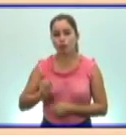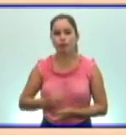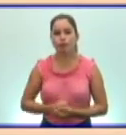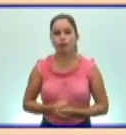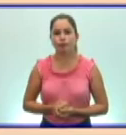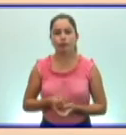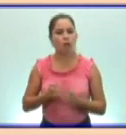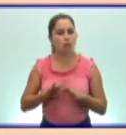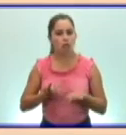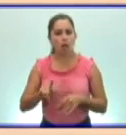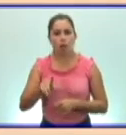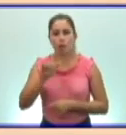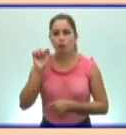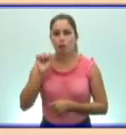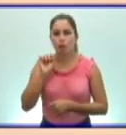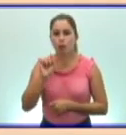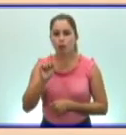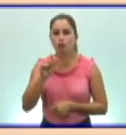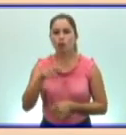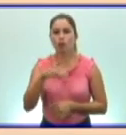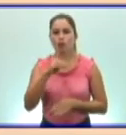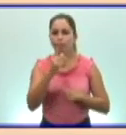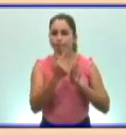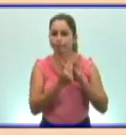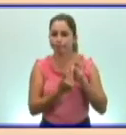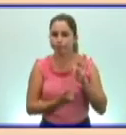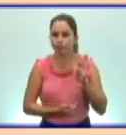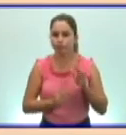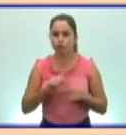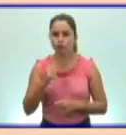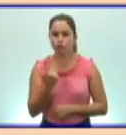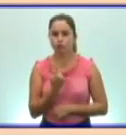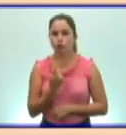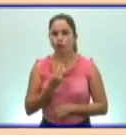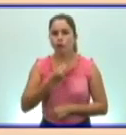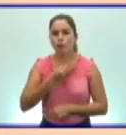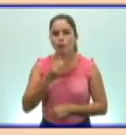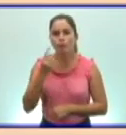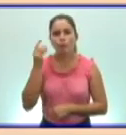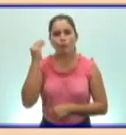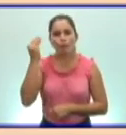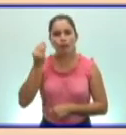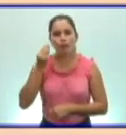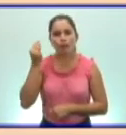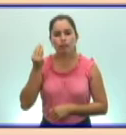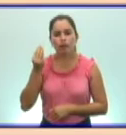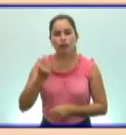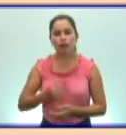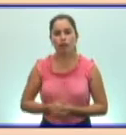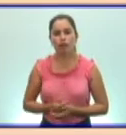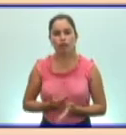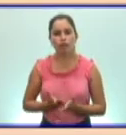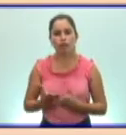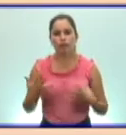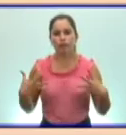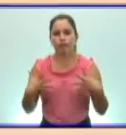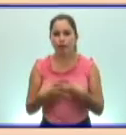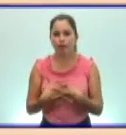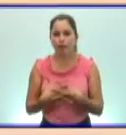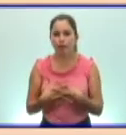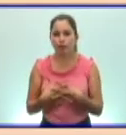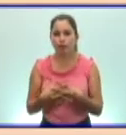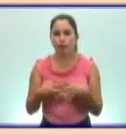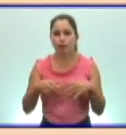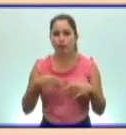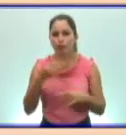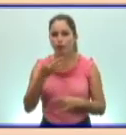esta incógnita y estos datos, pues nosotros podemos pensar en la siguiente relación de acuerdo a lo que